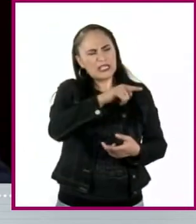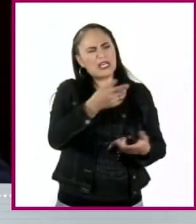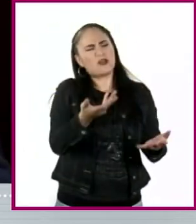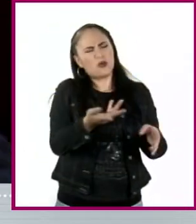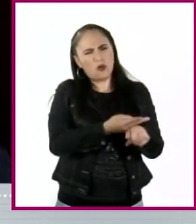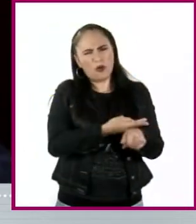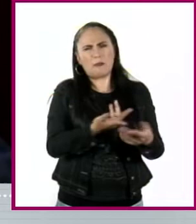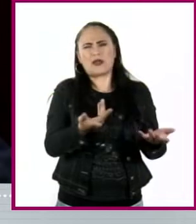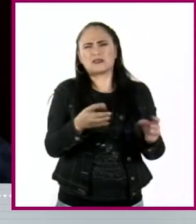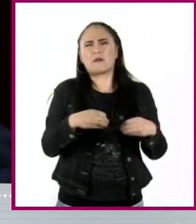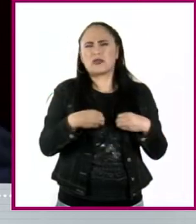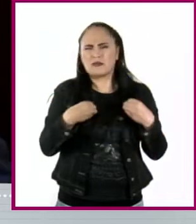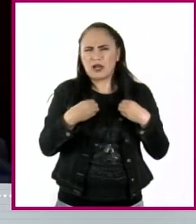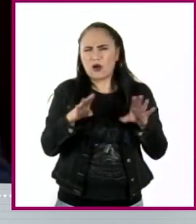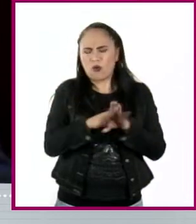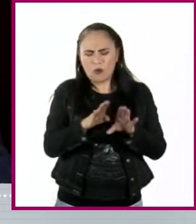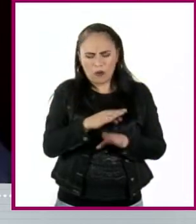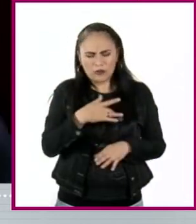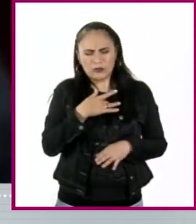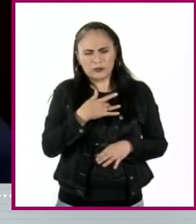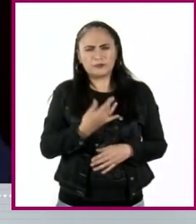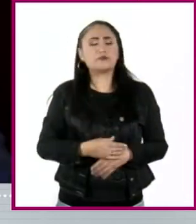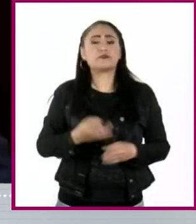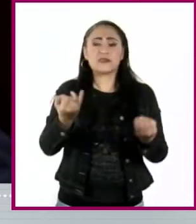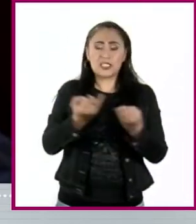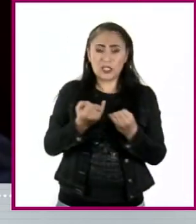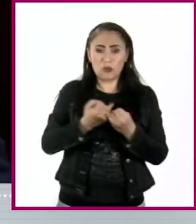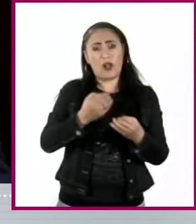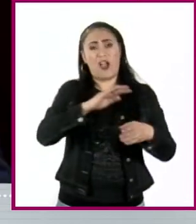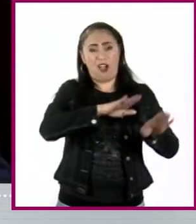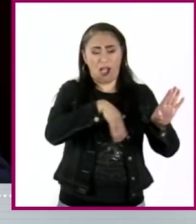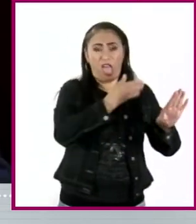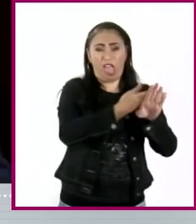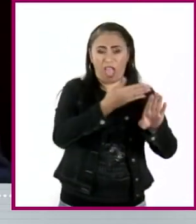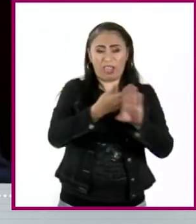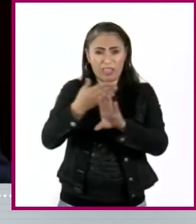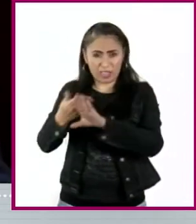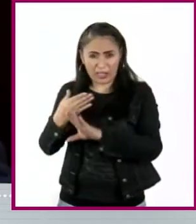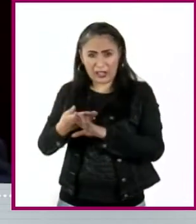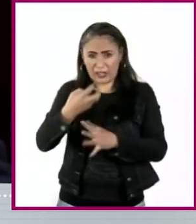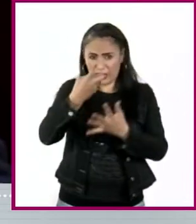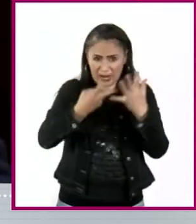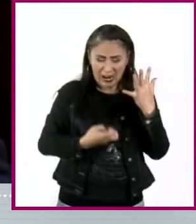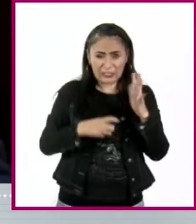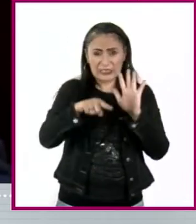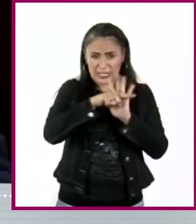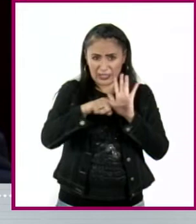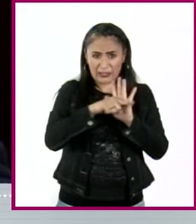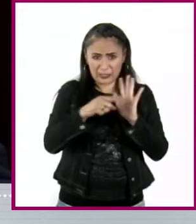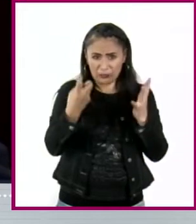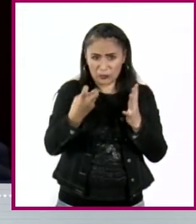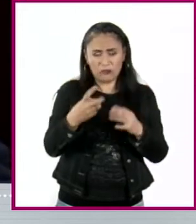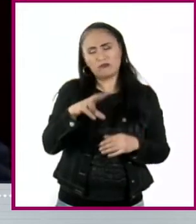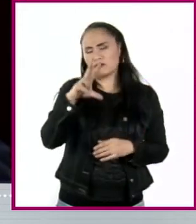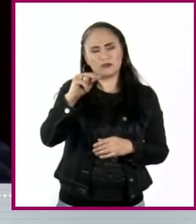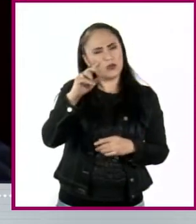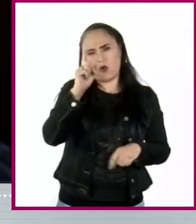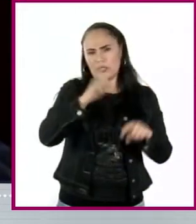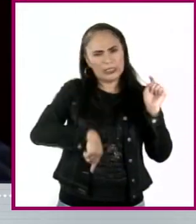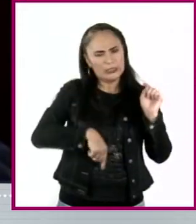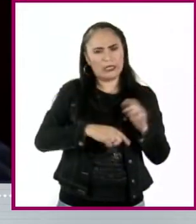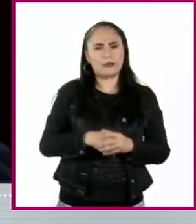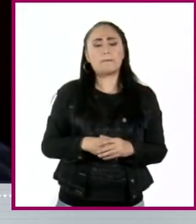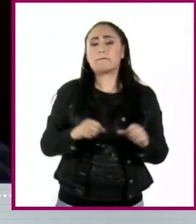otro, empezar a evitar actos antisociales que denigran a las personas que se encuentran en situación de vulnerabilidad y ver la manera